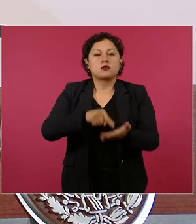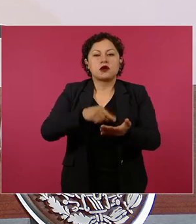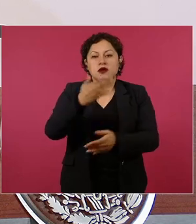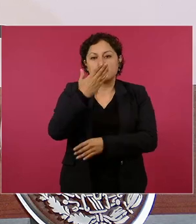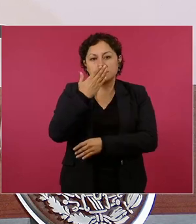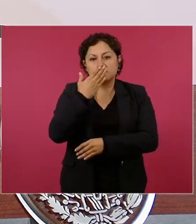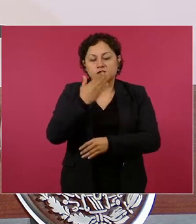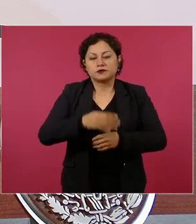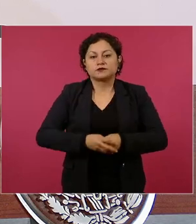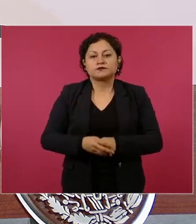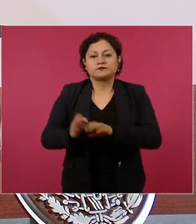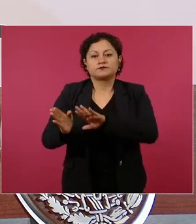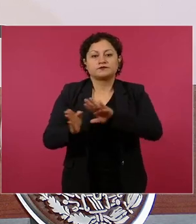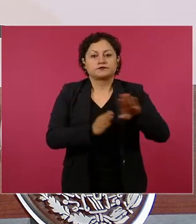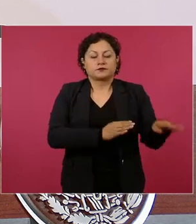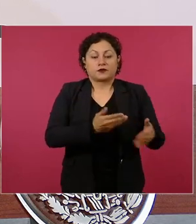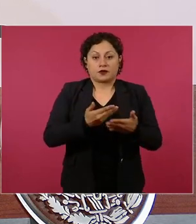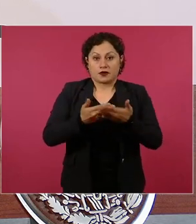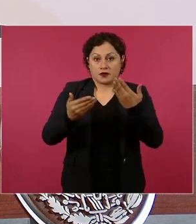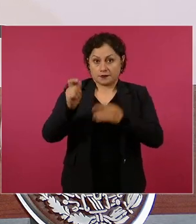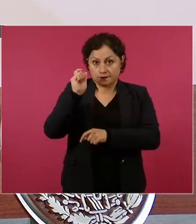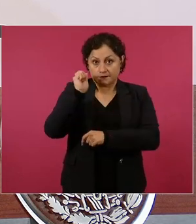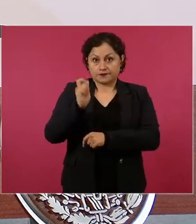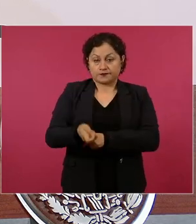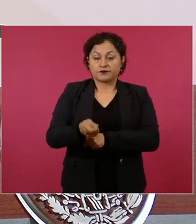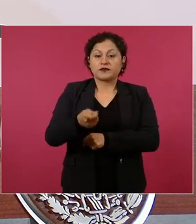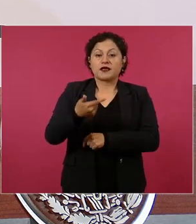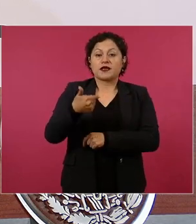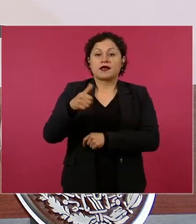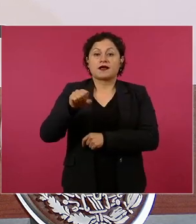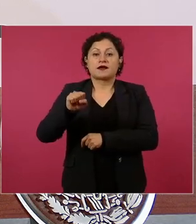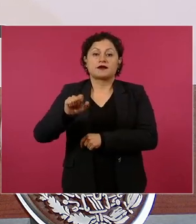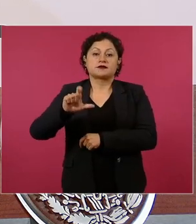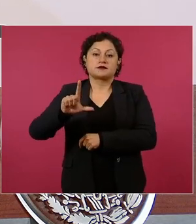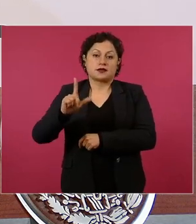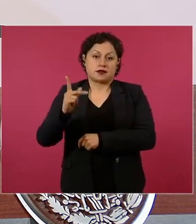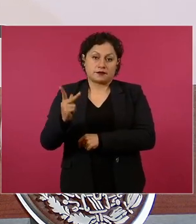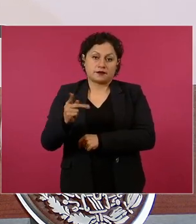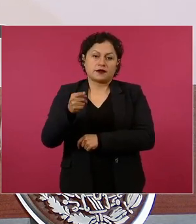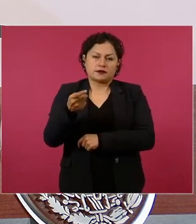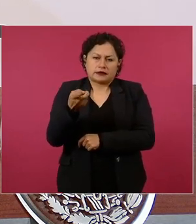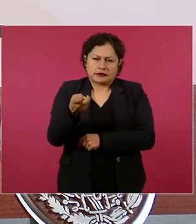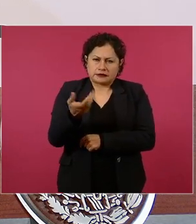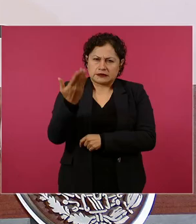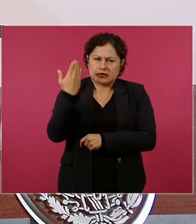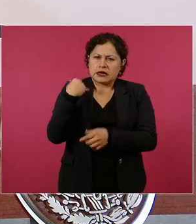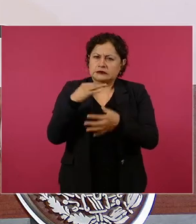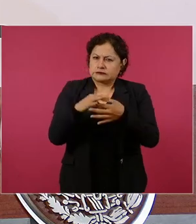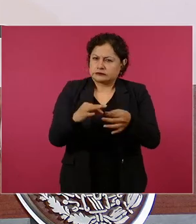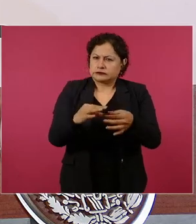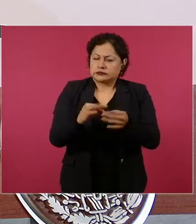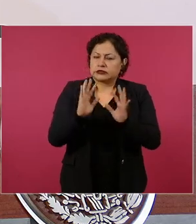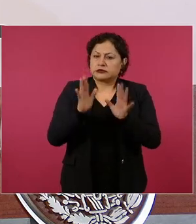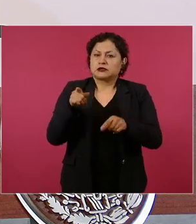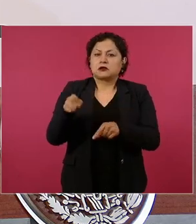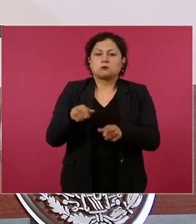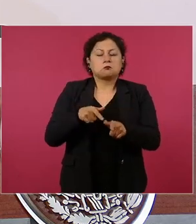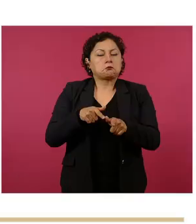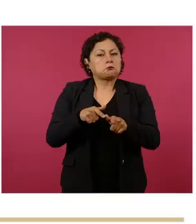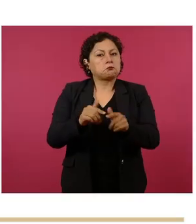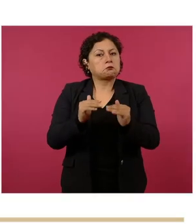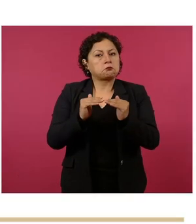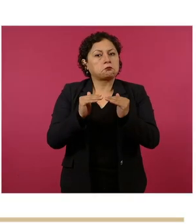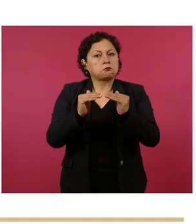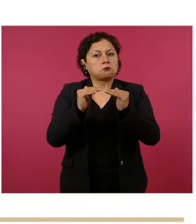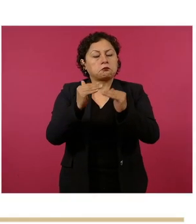Pasamos ahora al quiénes quieren los precios en el caso del gas LP, un mercado, como lo hemos reiterado, bastante estable, pero sobre todo en el